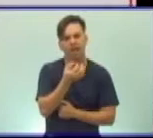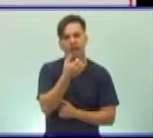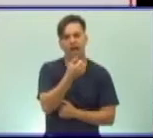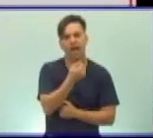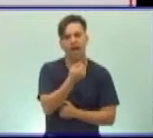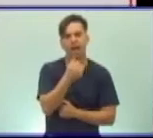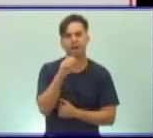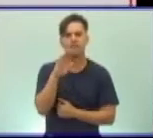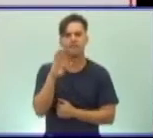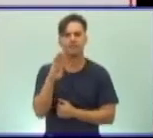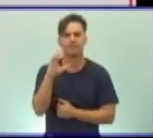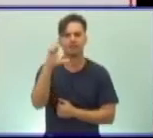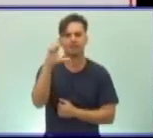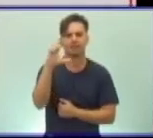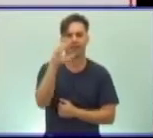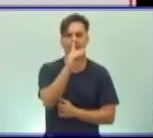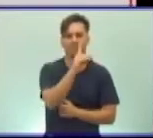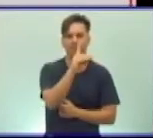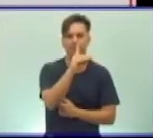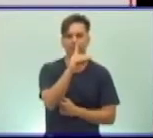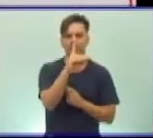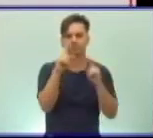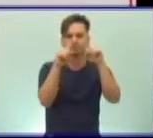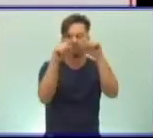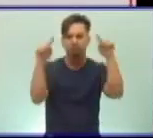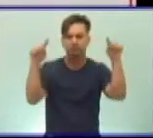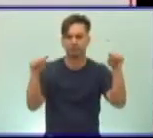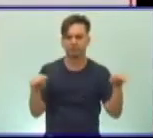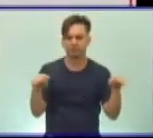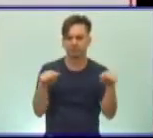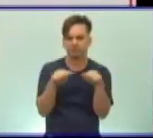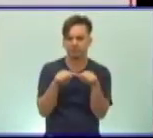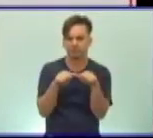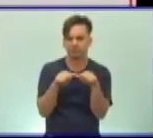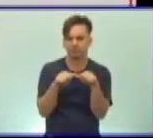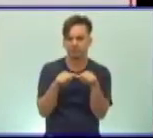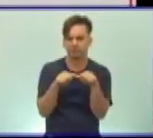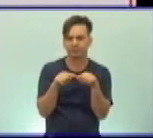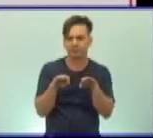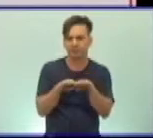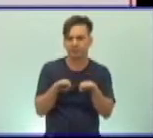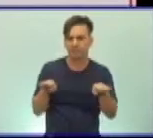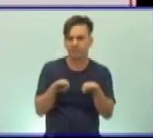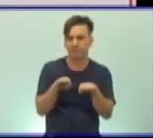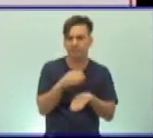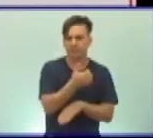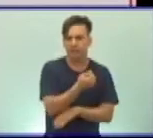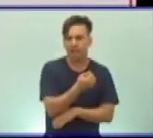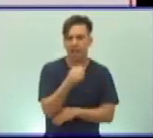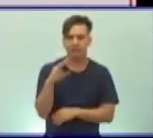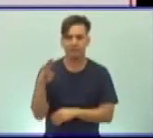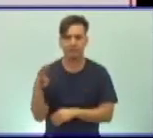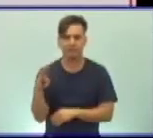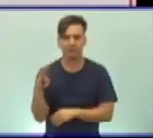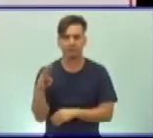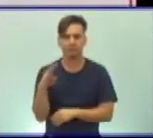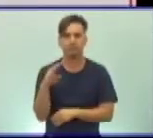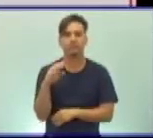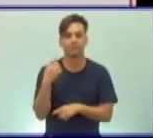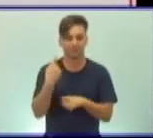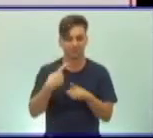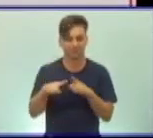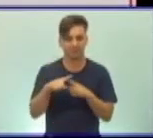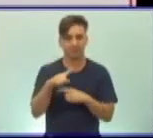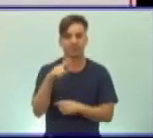un trapecio rectángulo y que sus bases son AB y CD. Por supuesto,